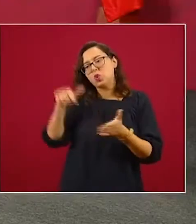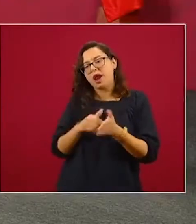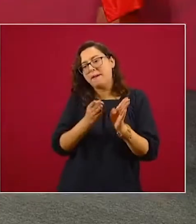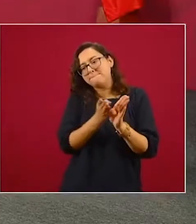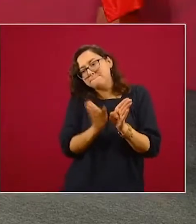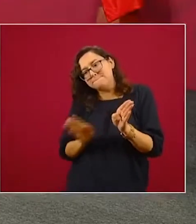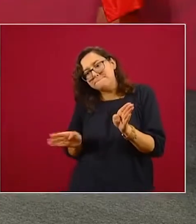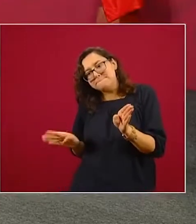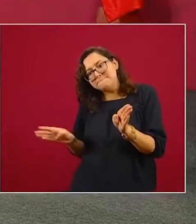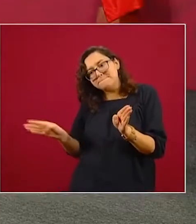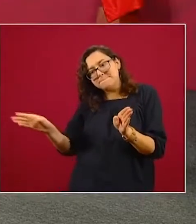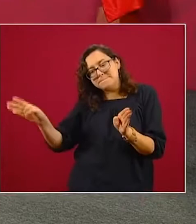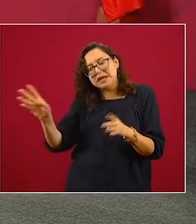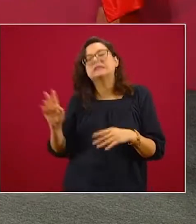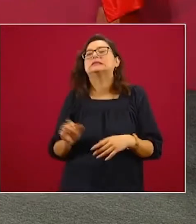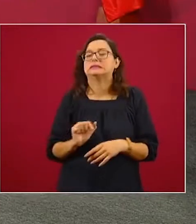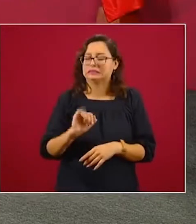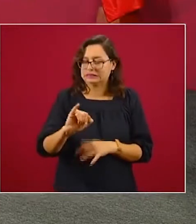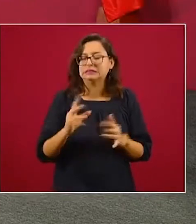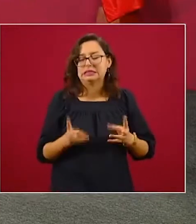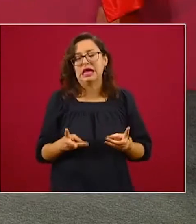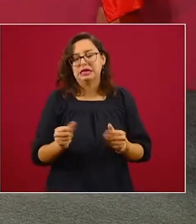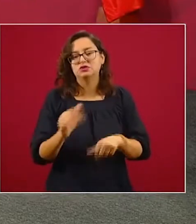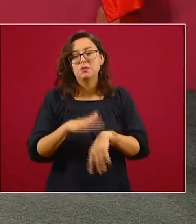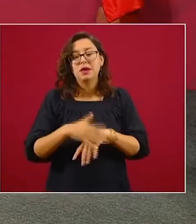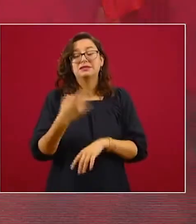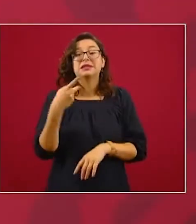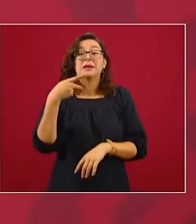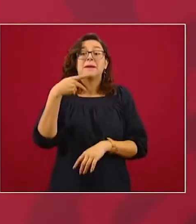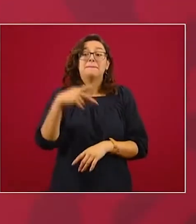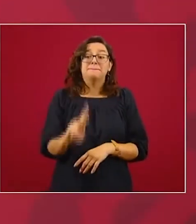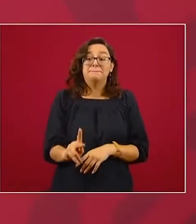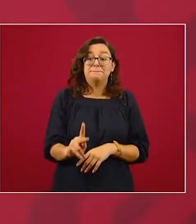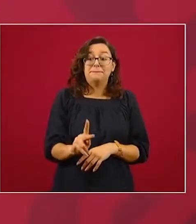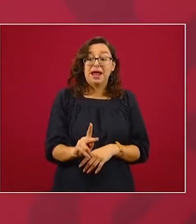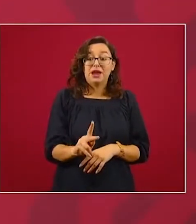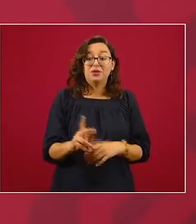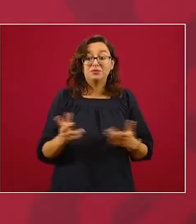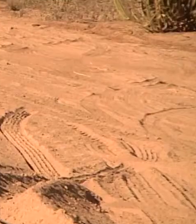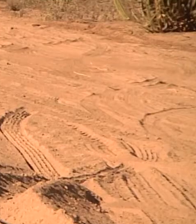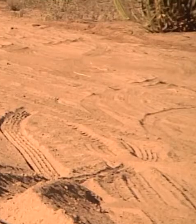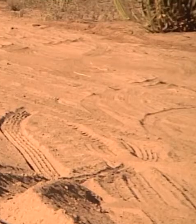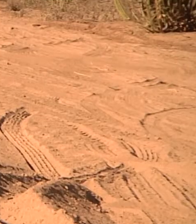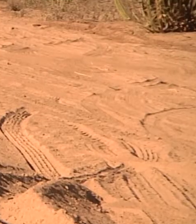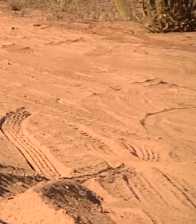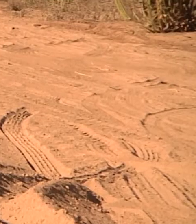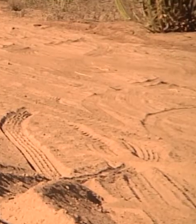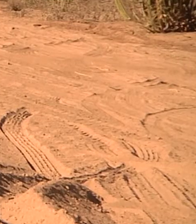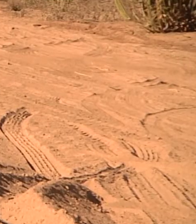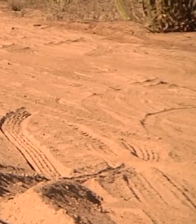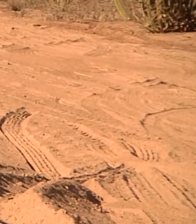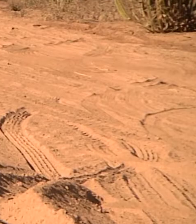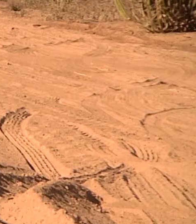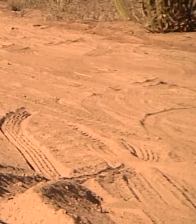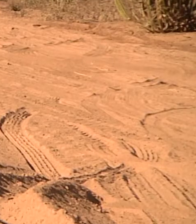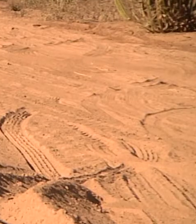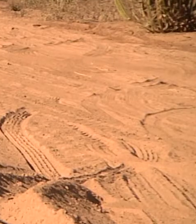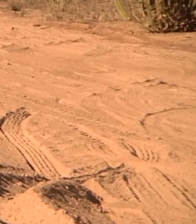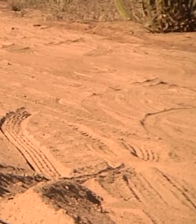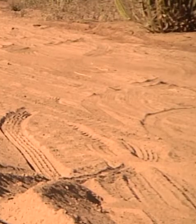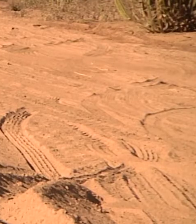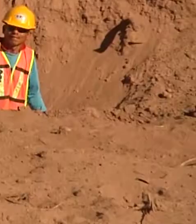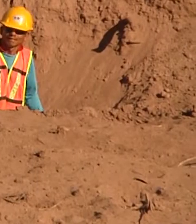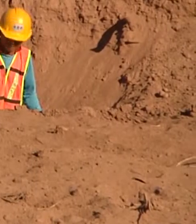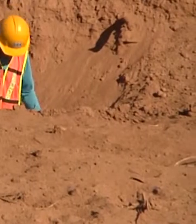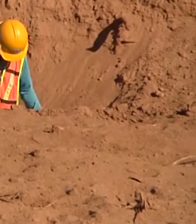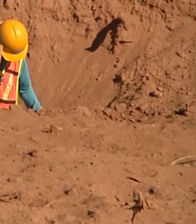ese gasoducto quedará inconcluso será el secretario de seguridad ciudadana nacional